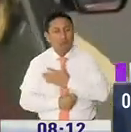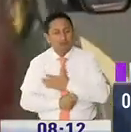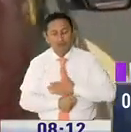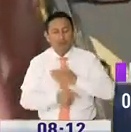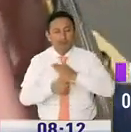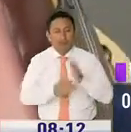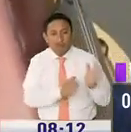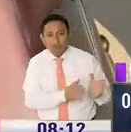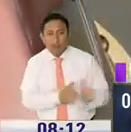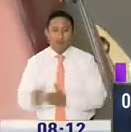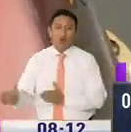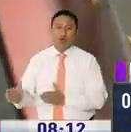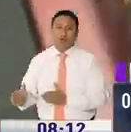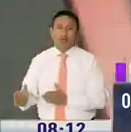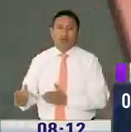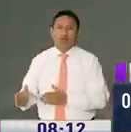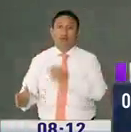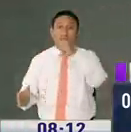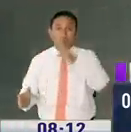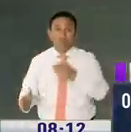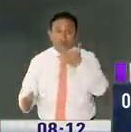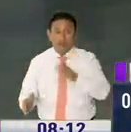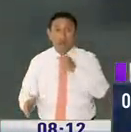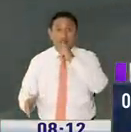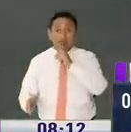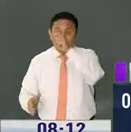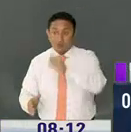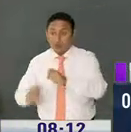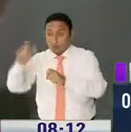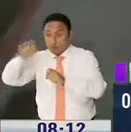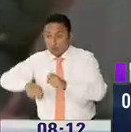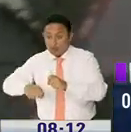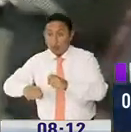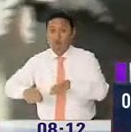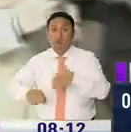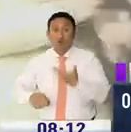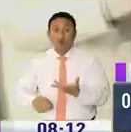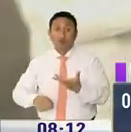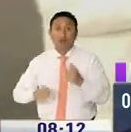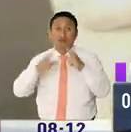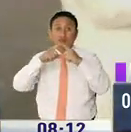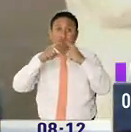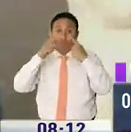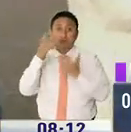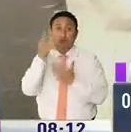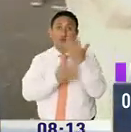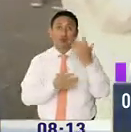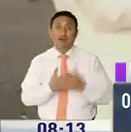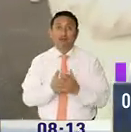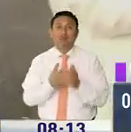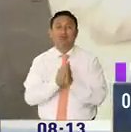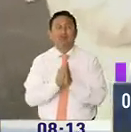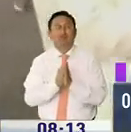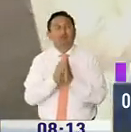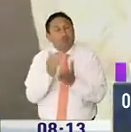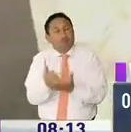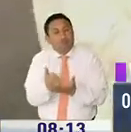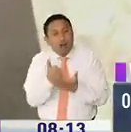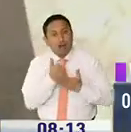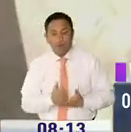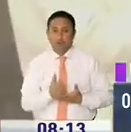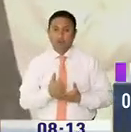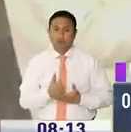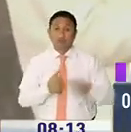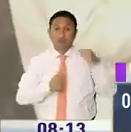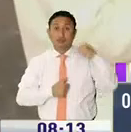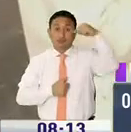orden, tenemos un establecido quiénes pueden entrar y cómo deben entrar, que es con mascarillas y guantes. Pedimos que nos ayuden. Nosotros